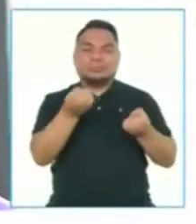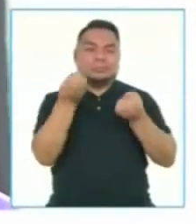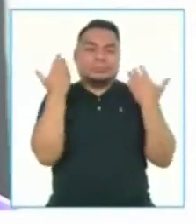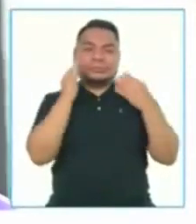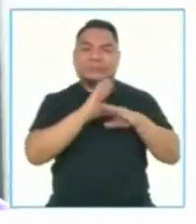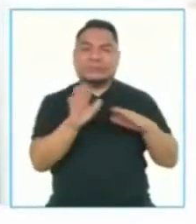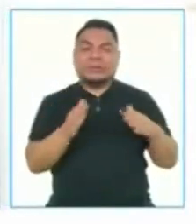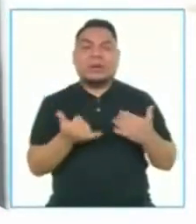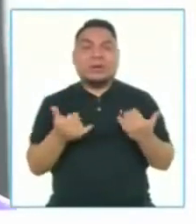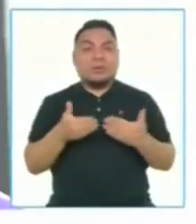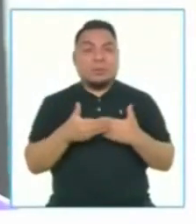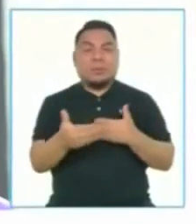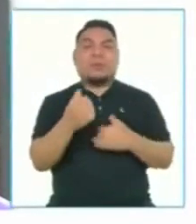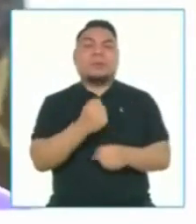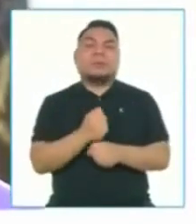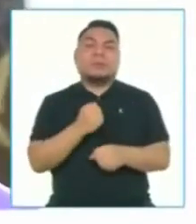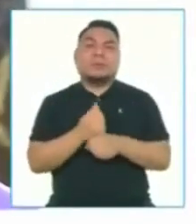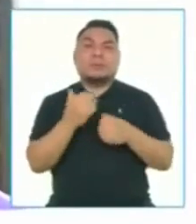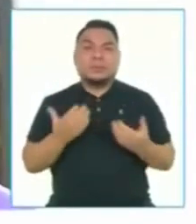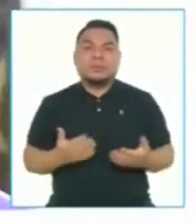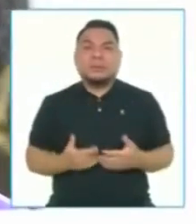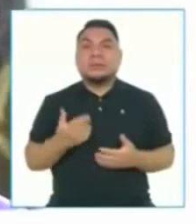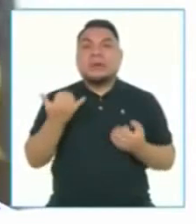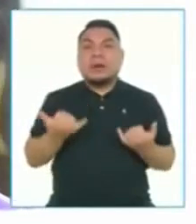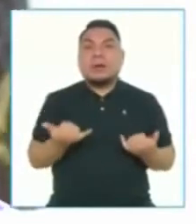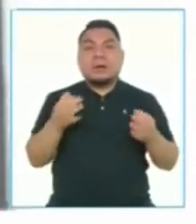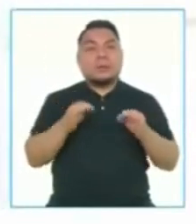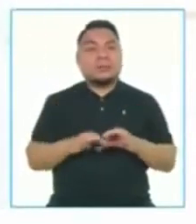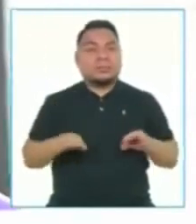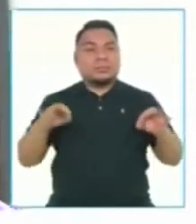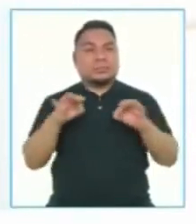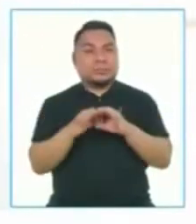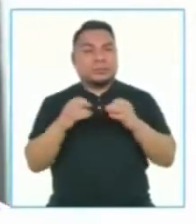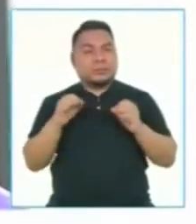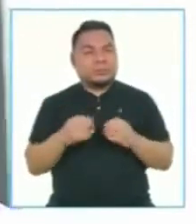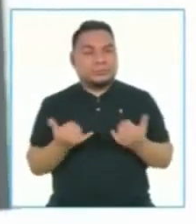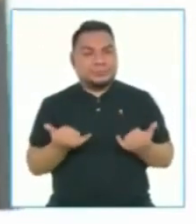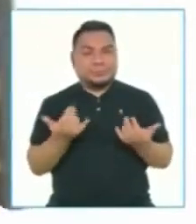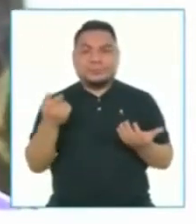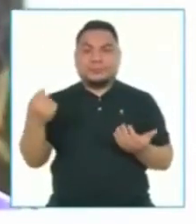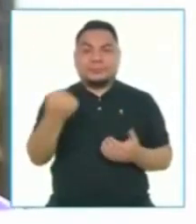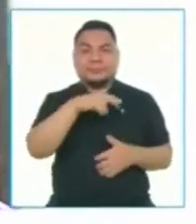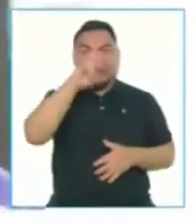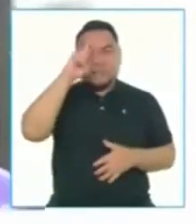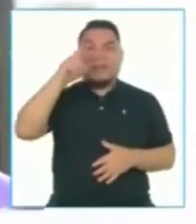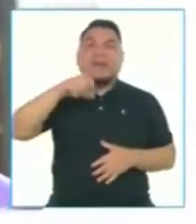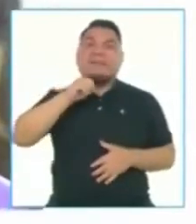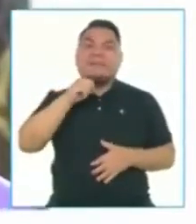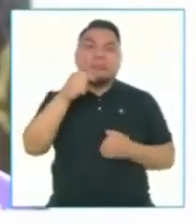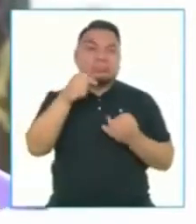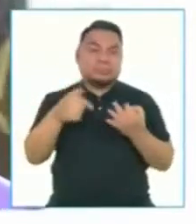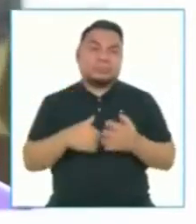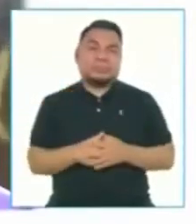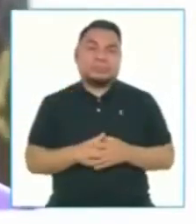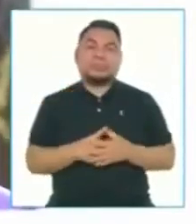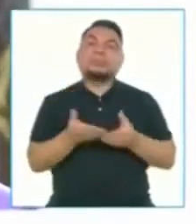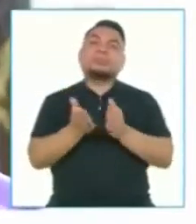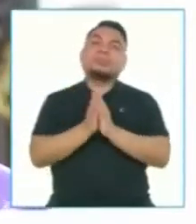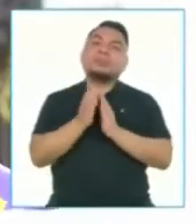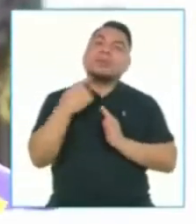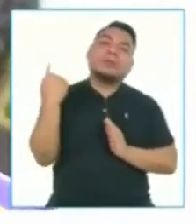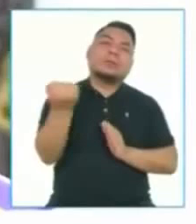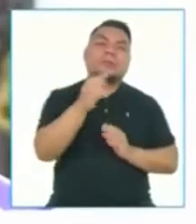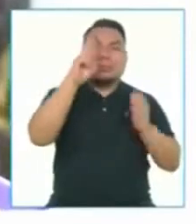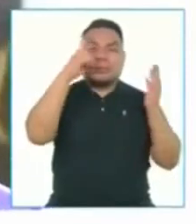página y trabajar por lo que es realmente importante y esencial hoy en un país que le falta todo. Pedirle a todos los peruanos